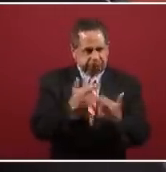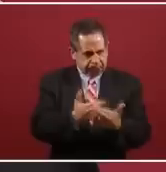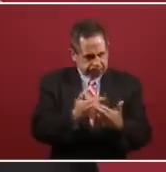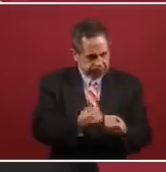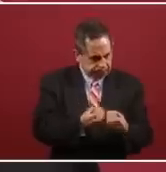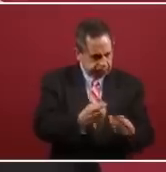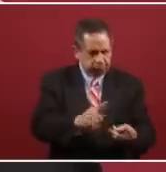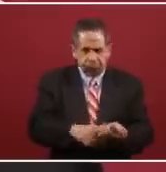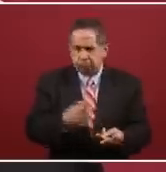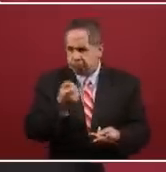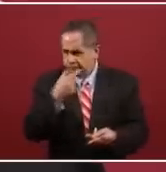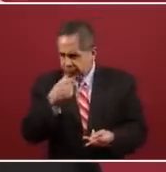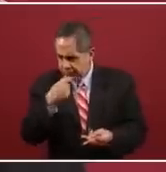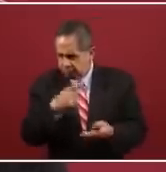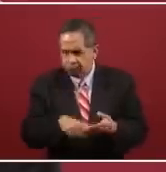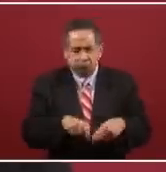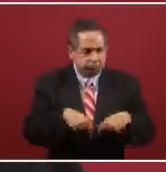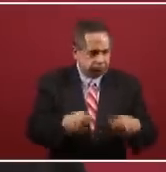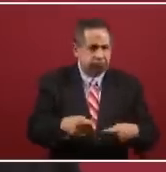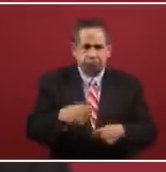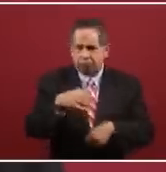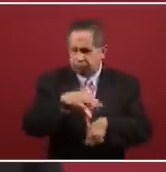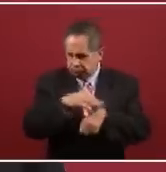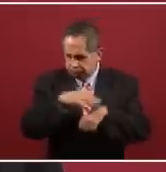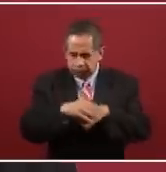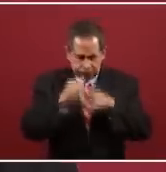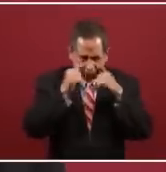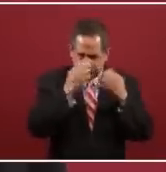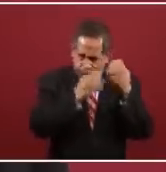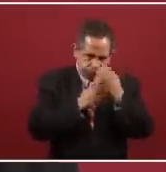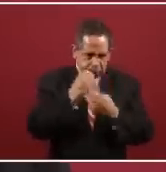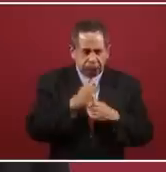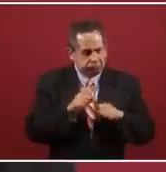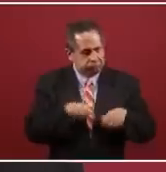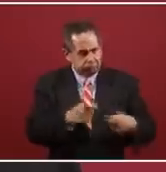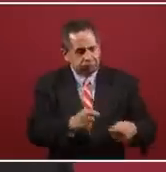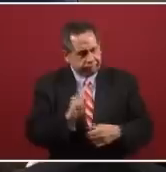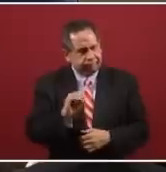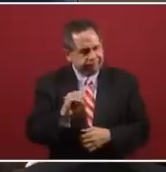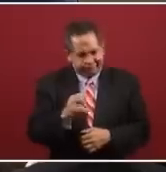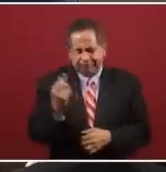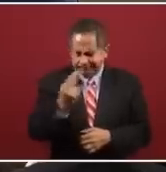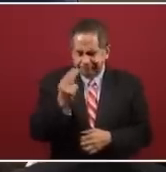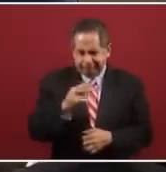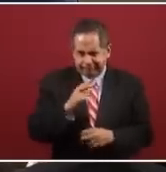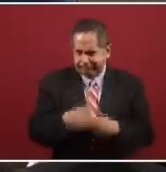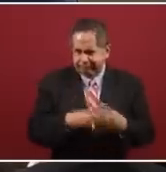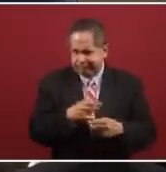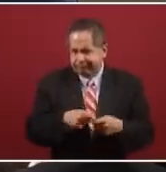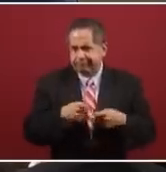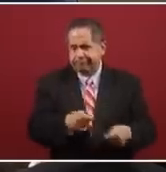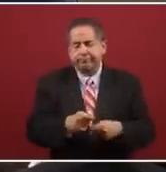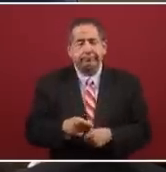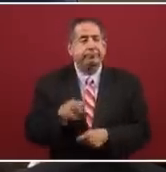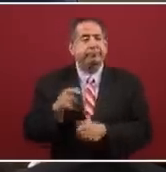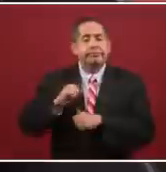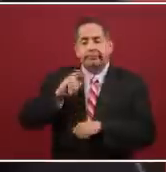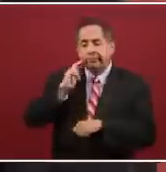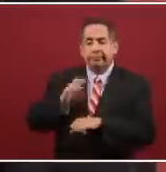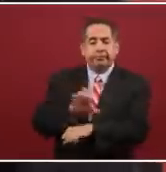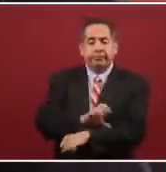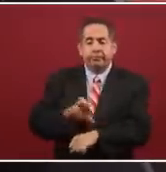medicamentos, la atención médica y esta coordinación para lograr